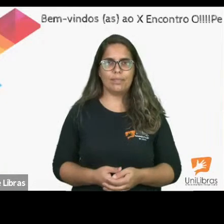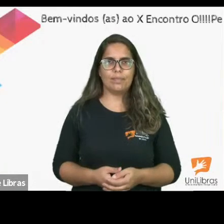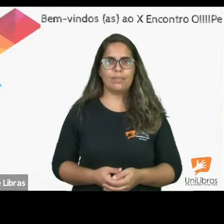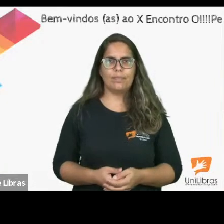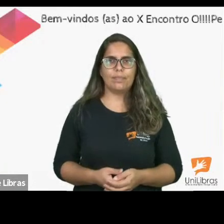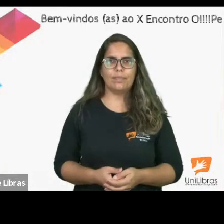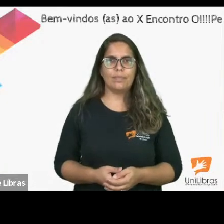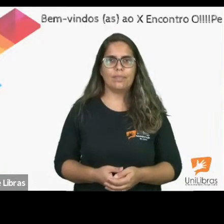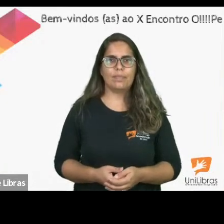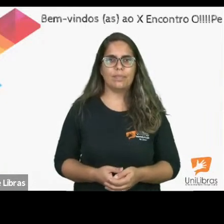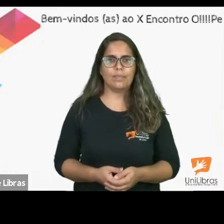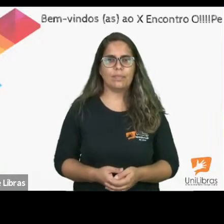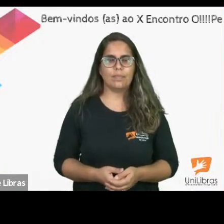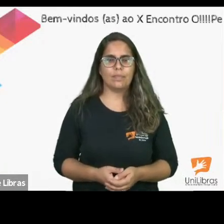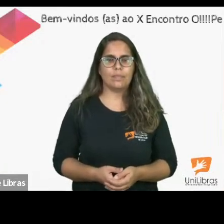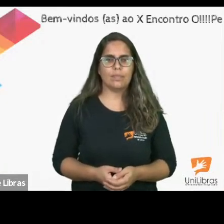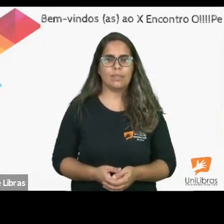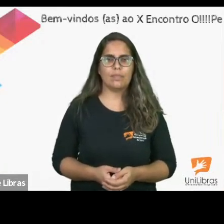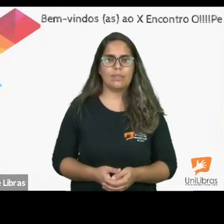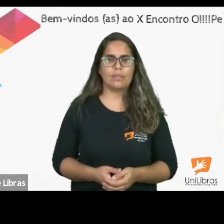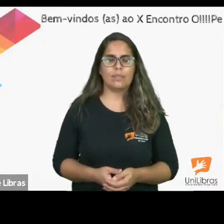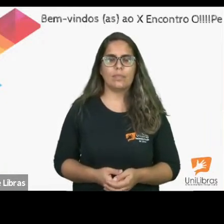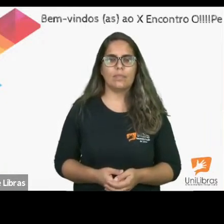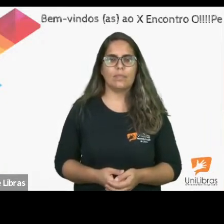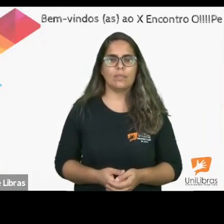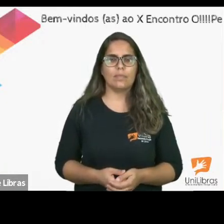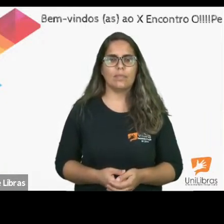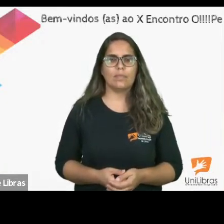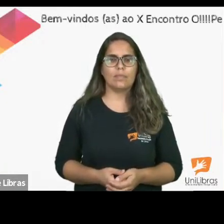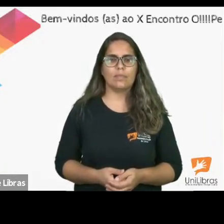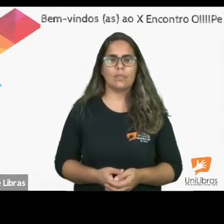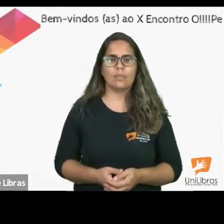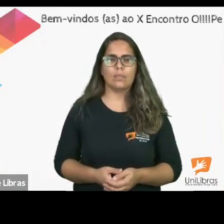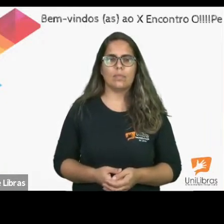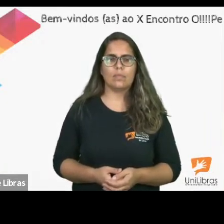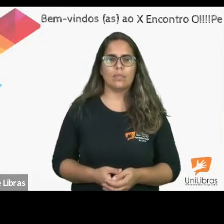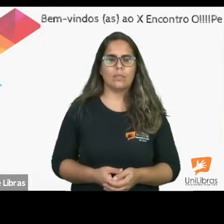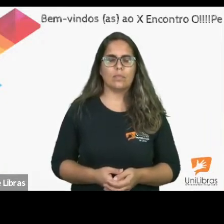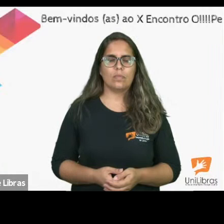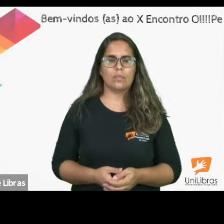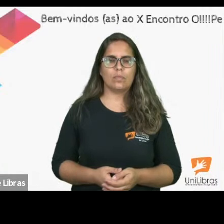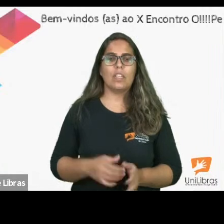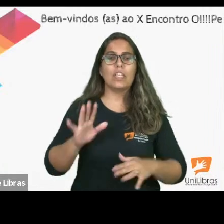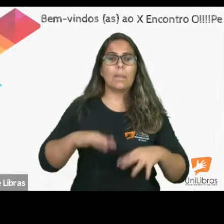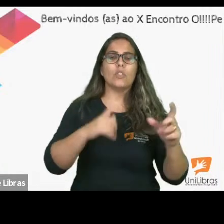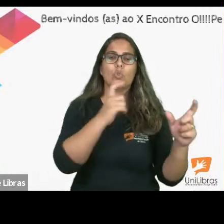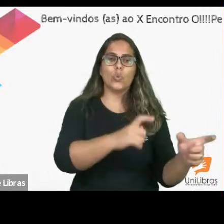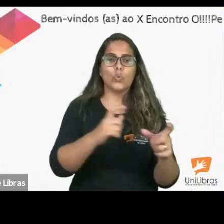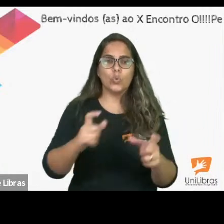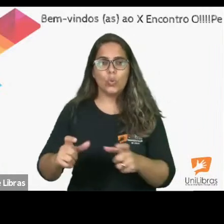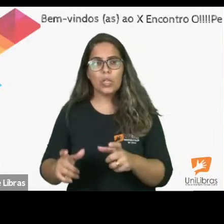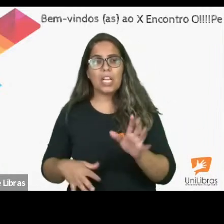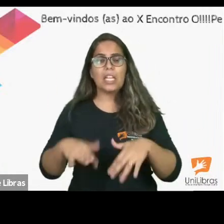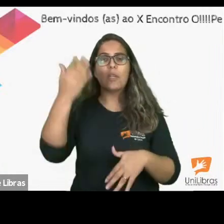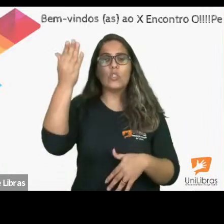Sí, yo puedo educar en el arte y puedo educar en la destrucción de otro.